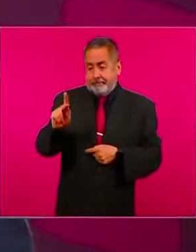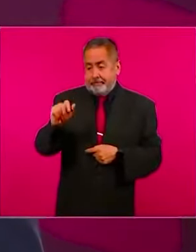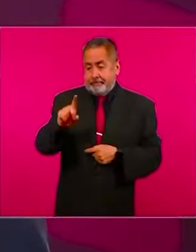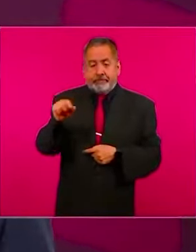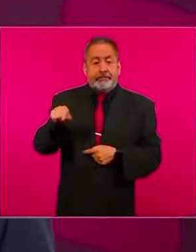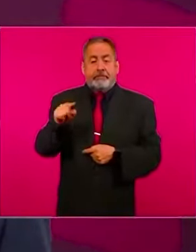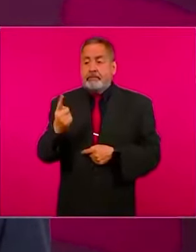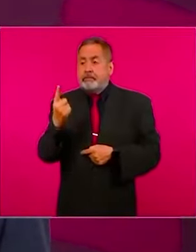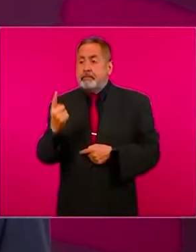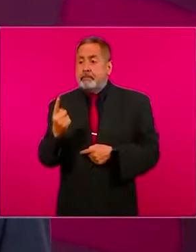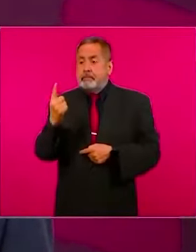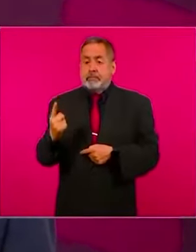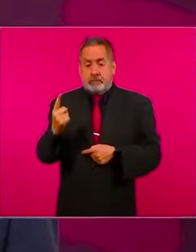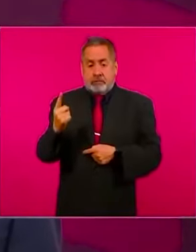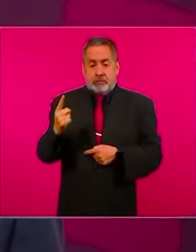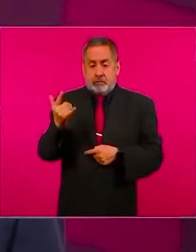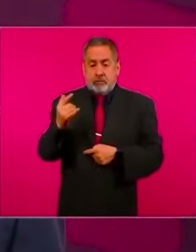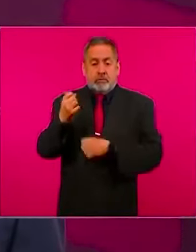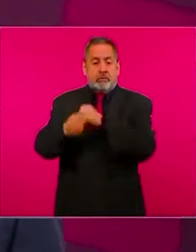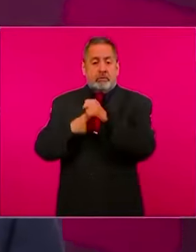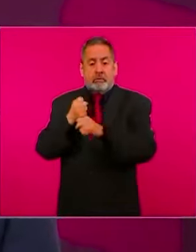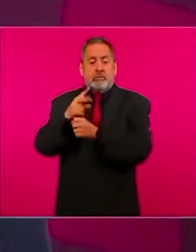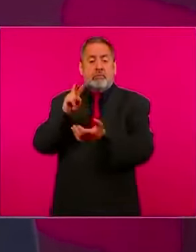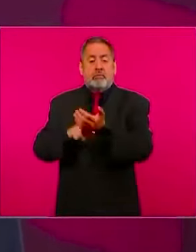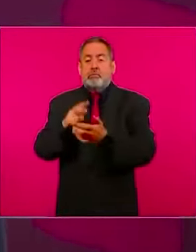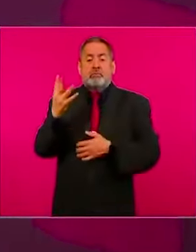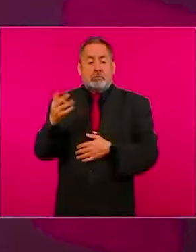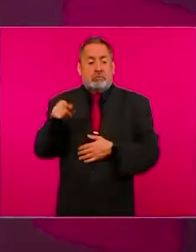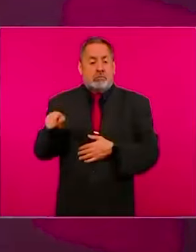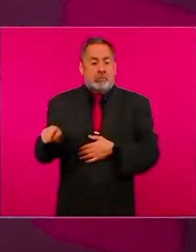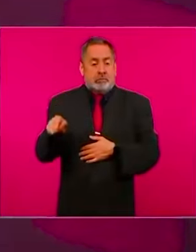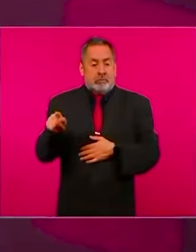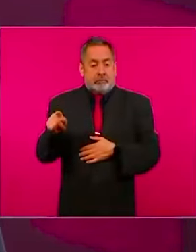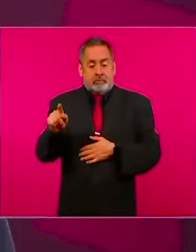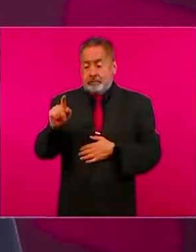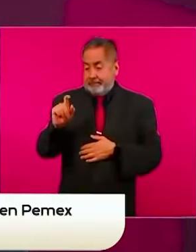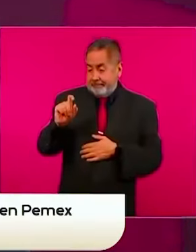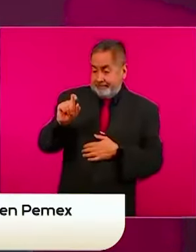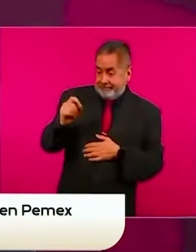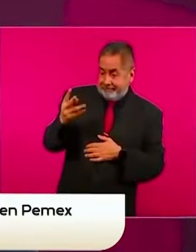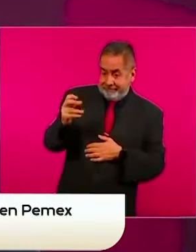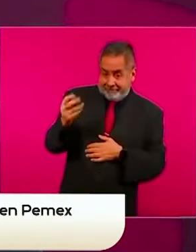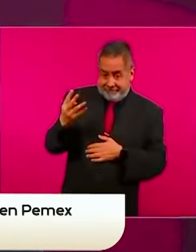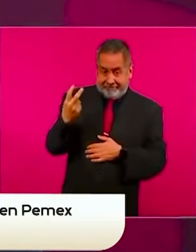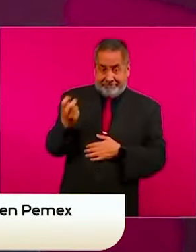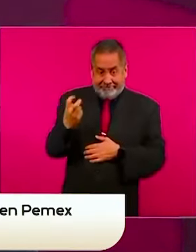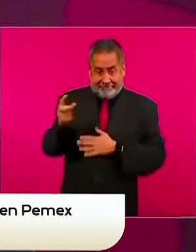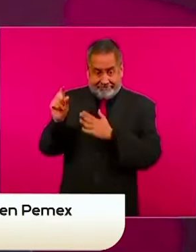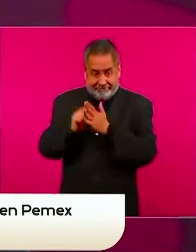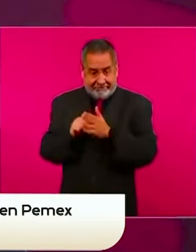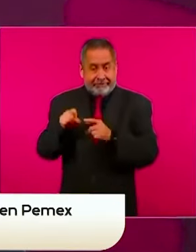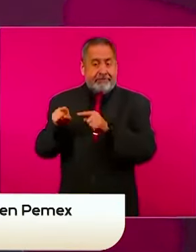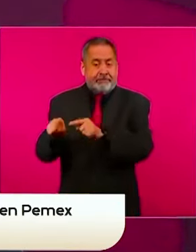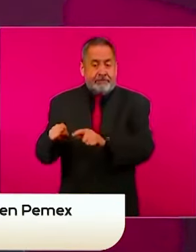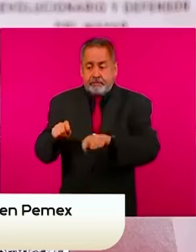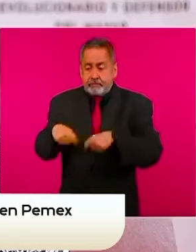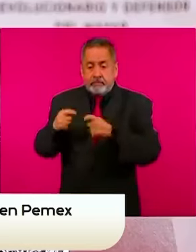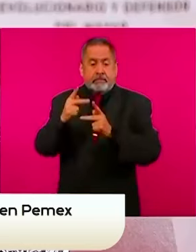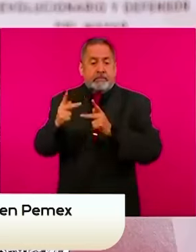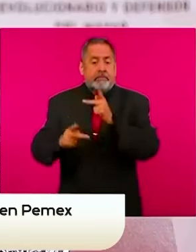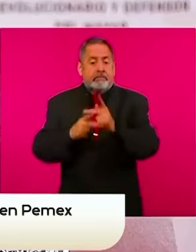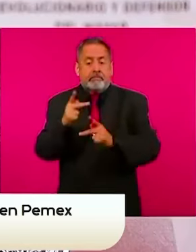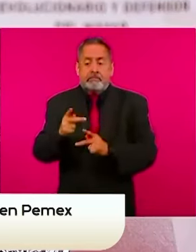el día 1 de junio de 2004. El 24 de ese mes recibió un crédito